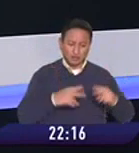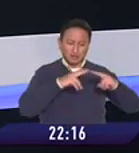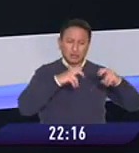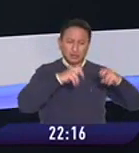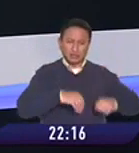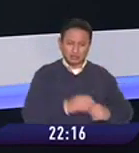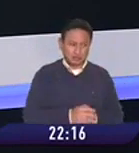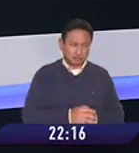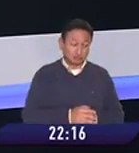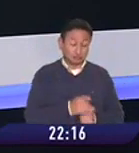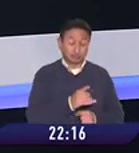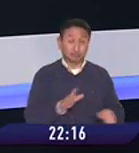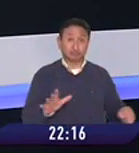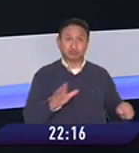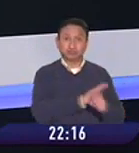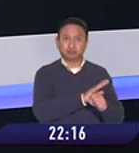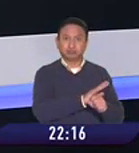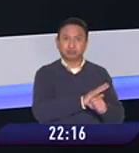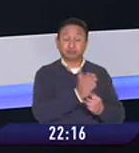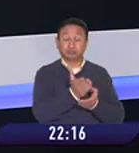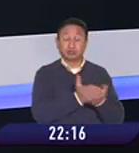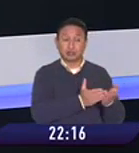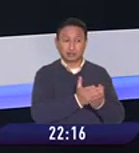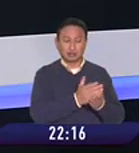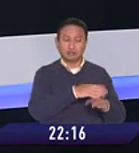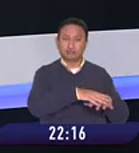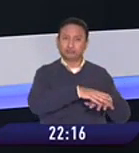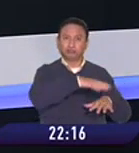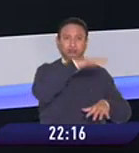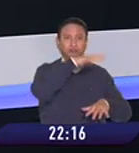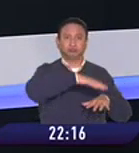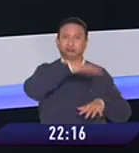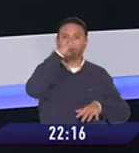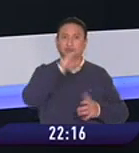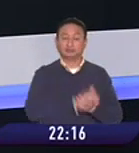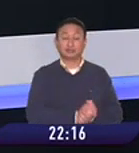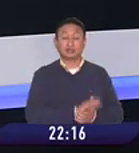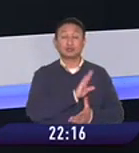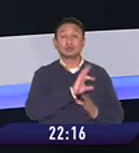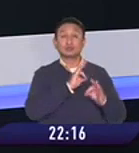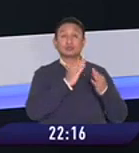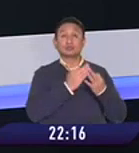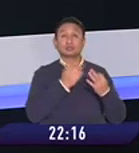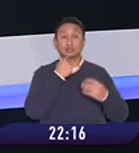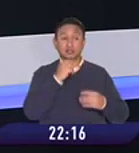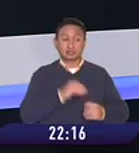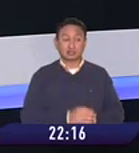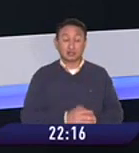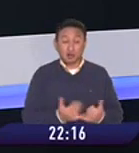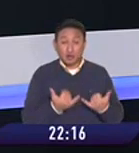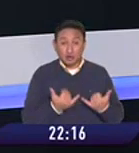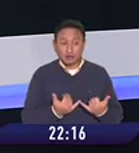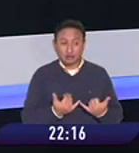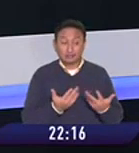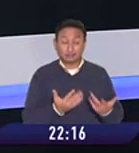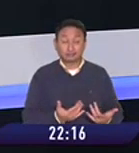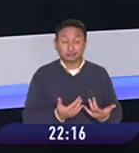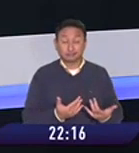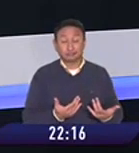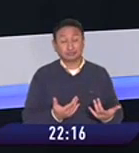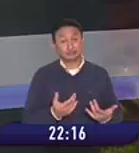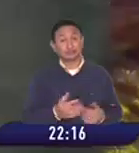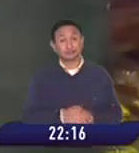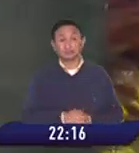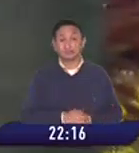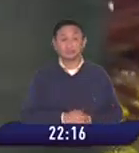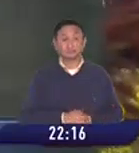fallecimiento, han colapsado el servicio de este anfiteatro. Los familiares cuentan el drama que deben enfrentar.